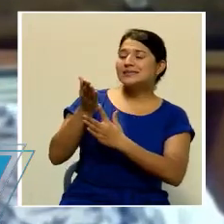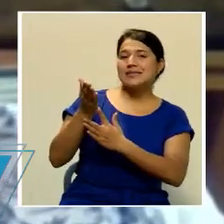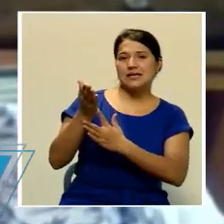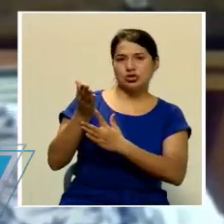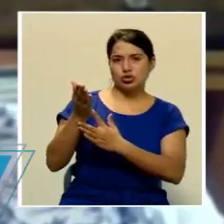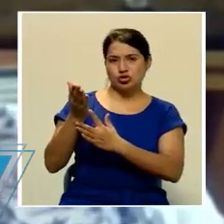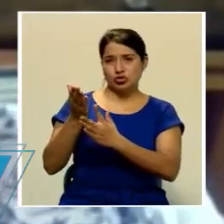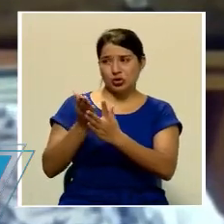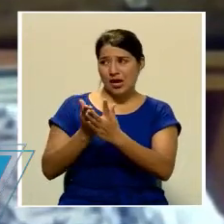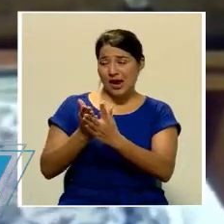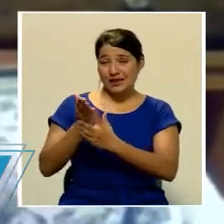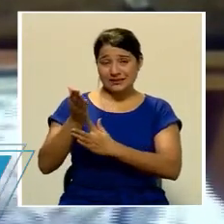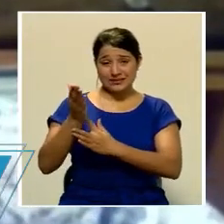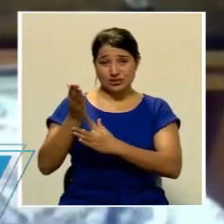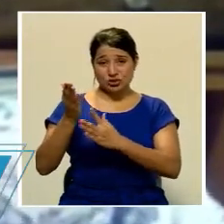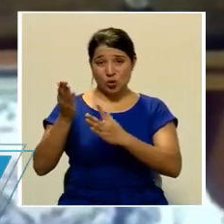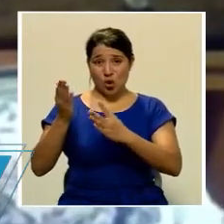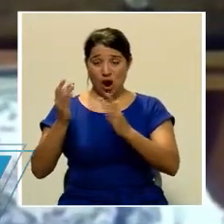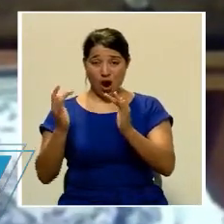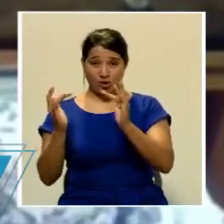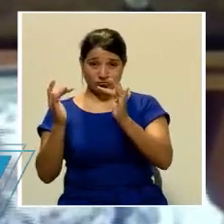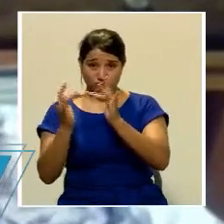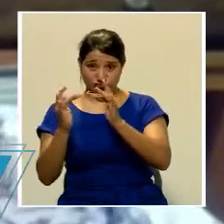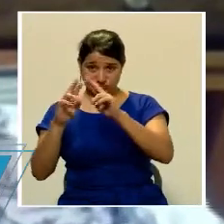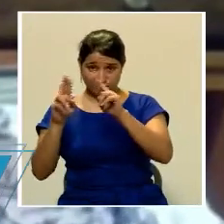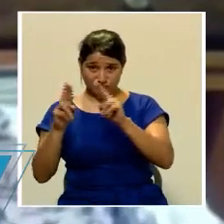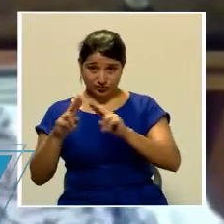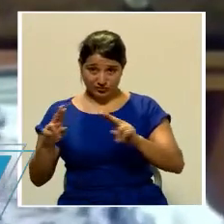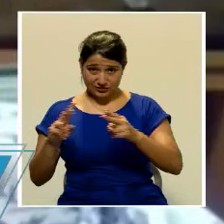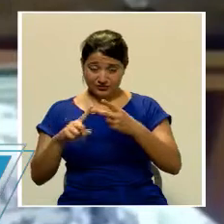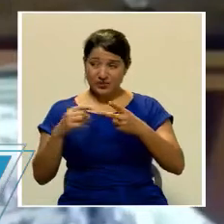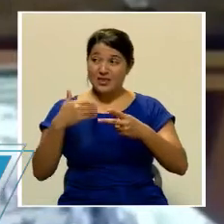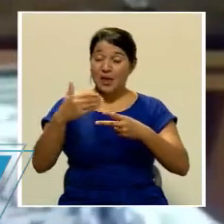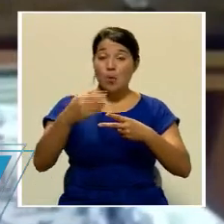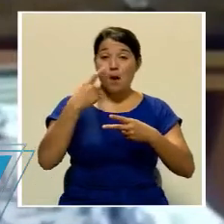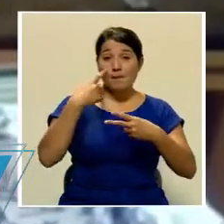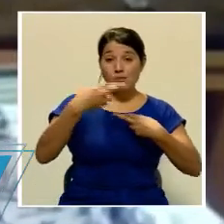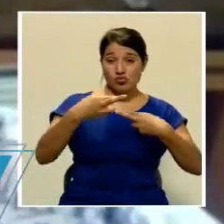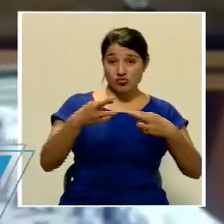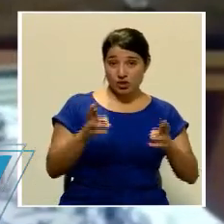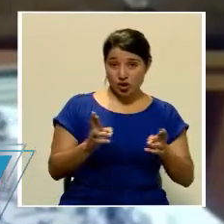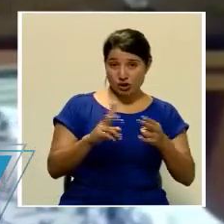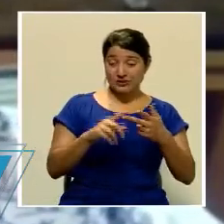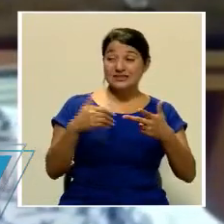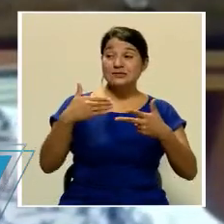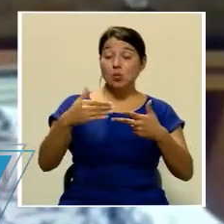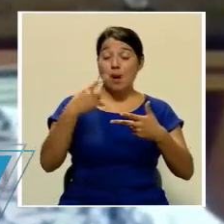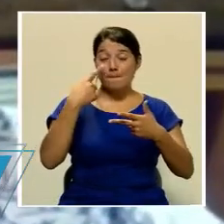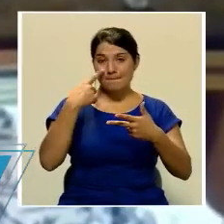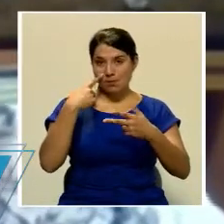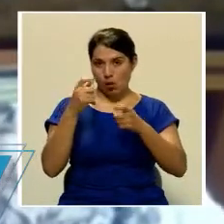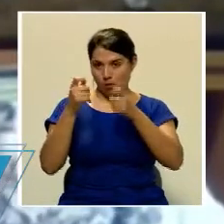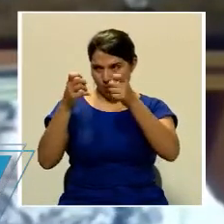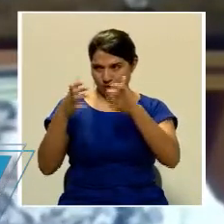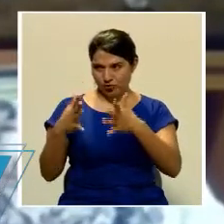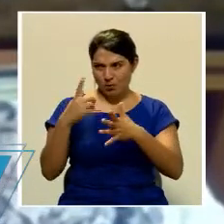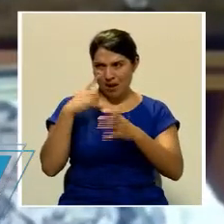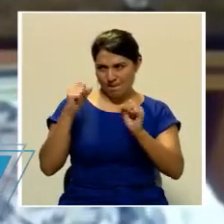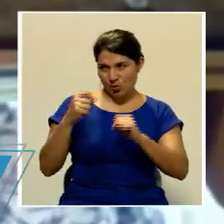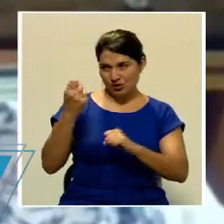por quintiles de ingresos, y después podemos ver el de regiones y después el de docentes para que tengamos una idea.